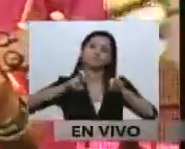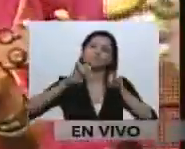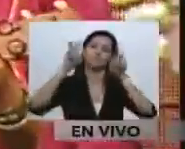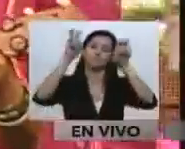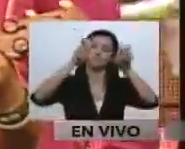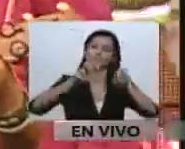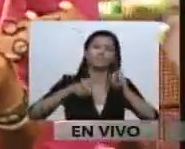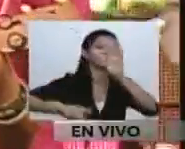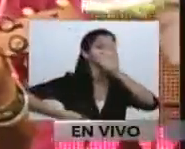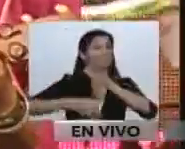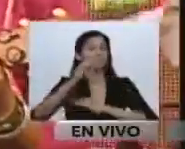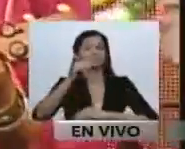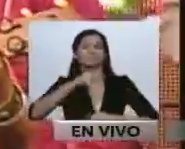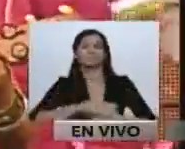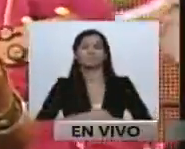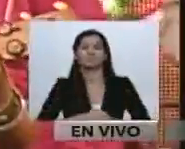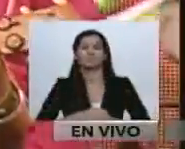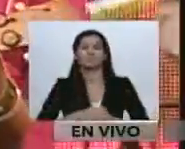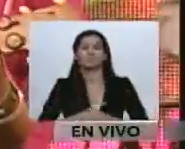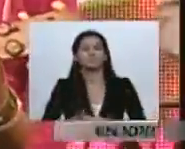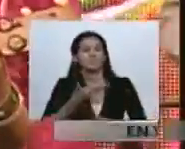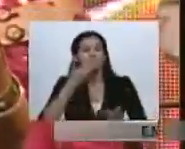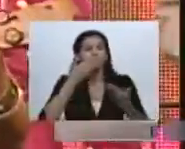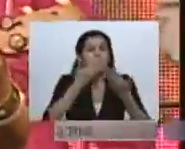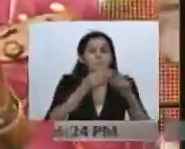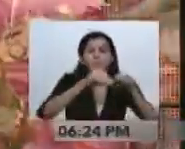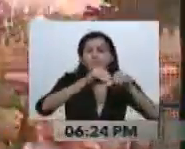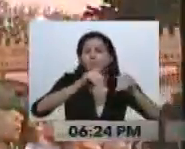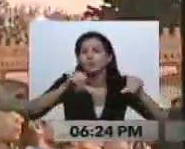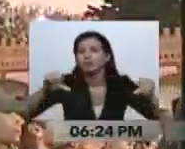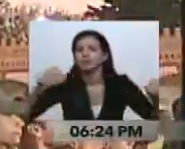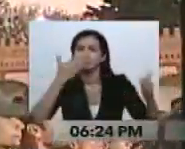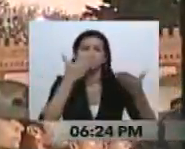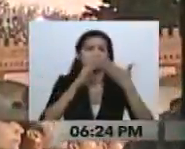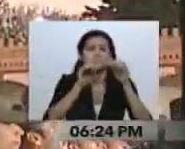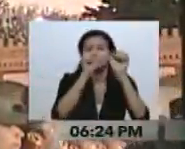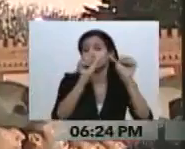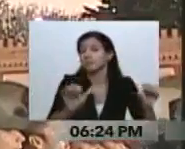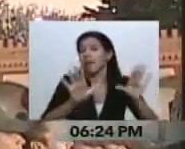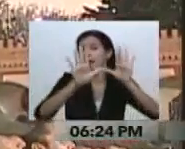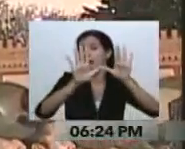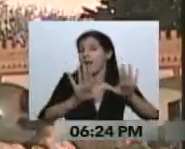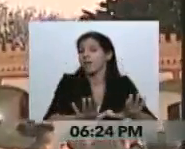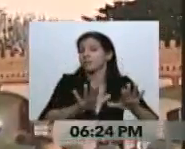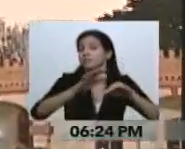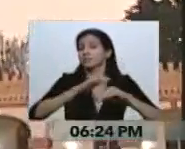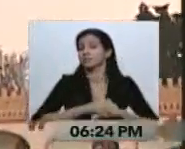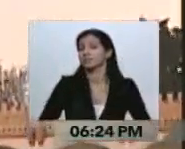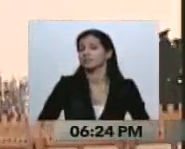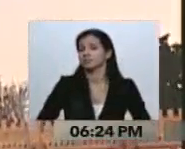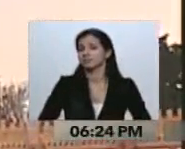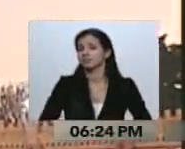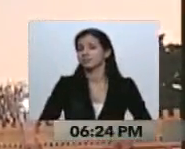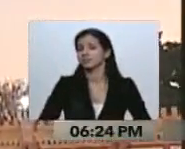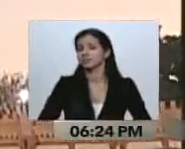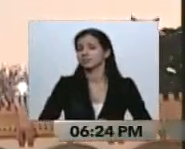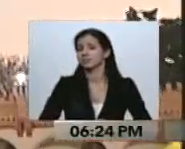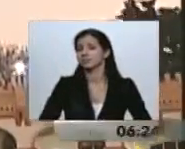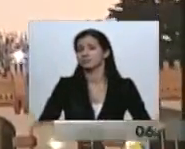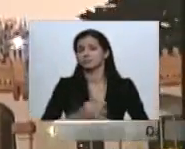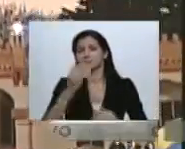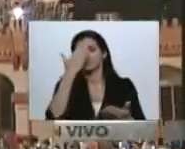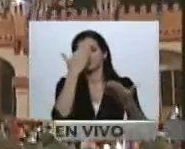a darle un beso al jardín que para siempre quedó en los ojos de